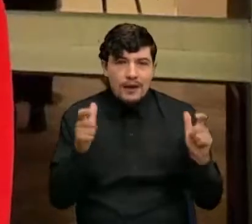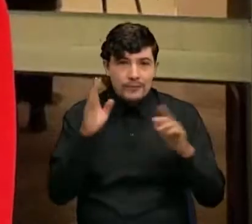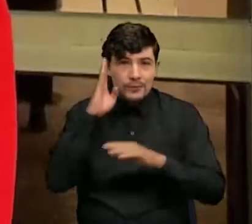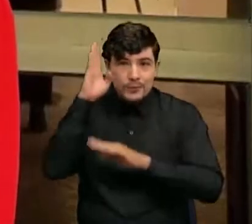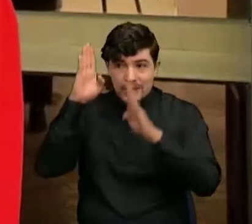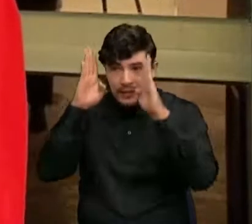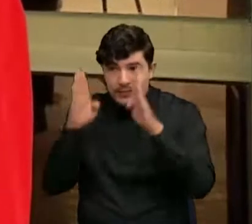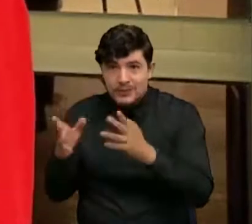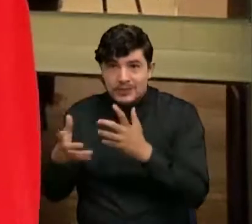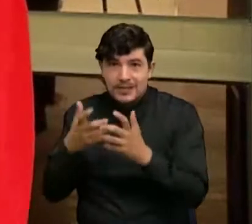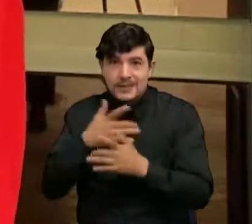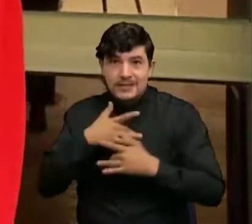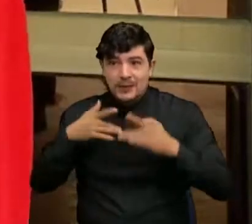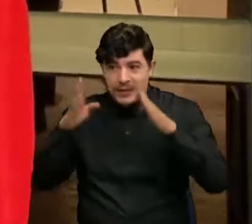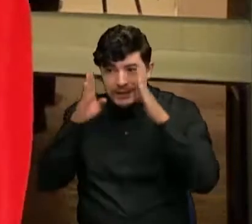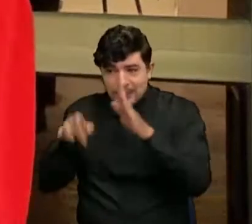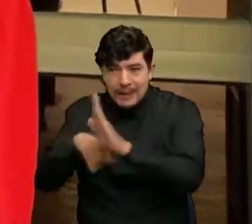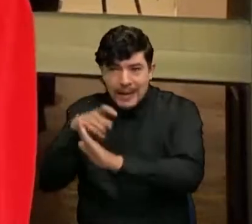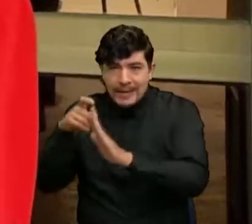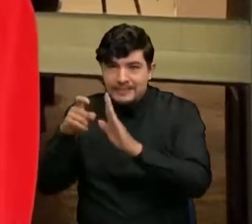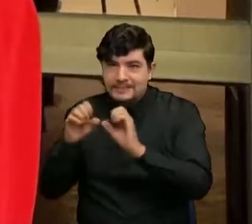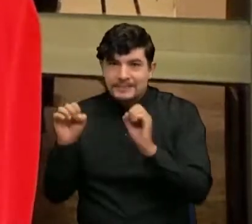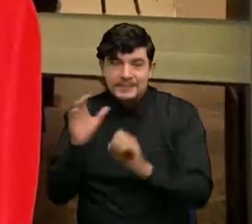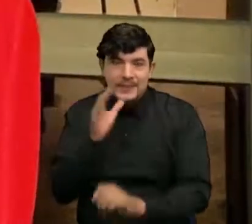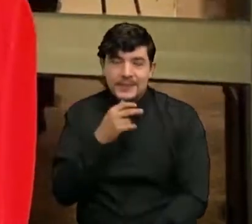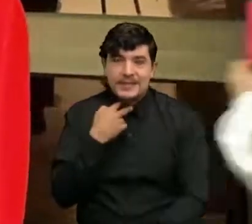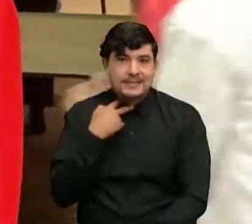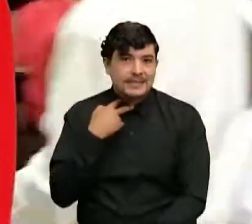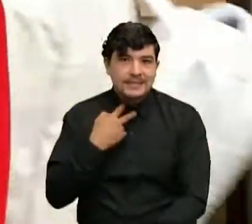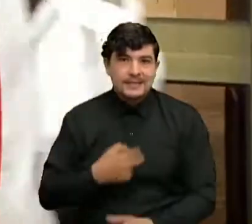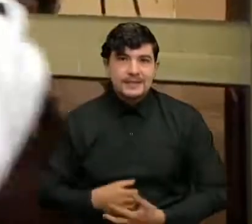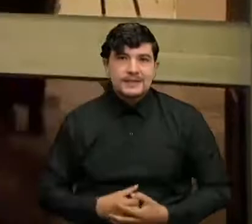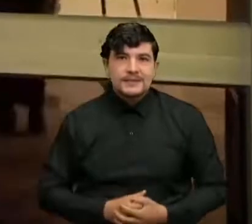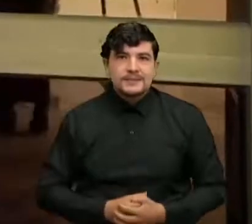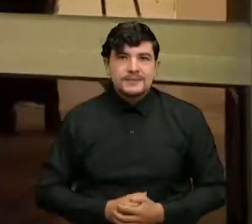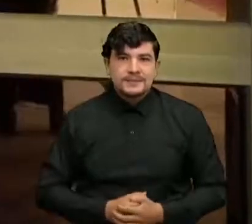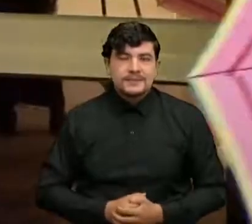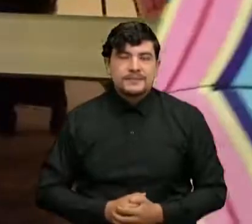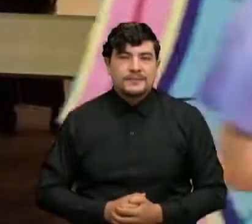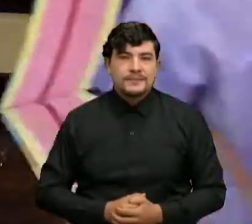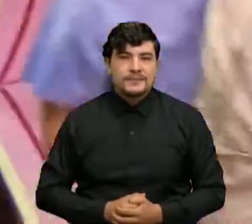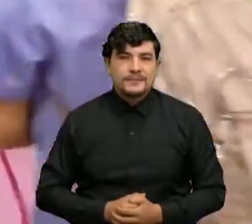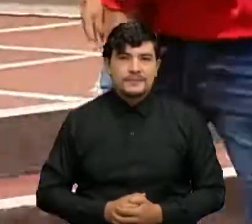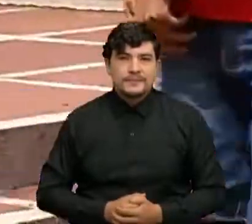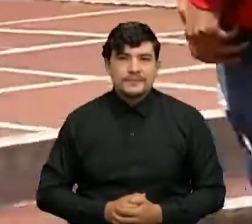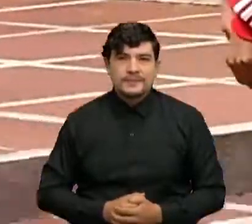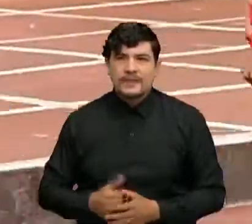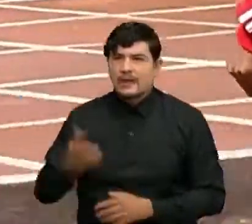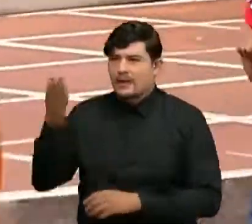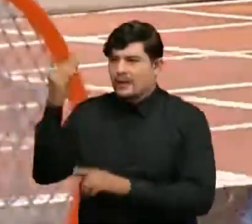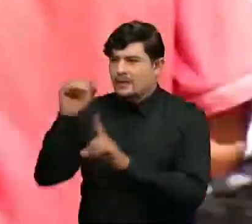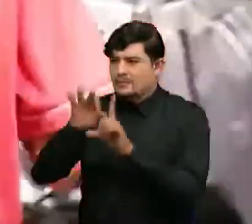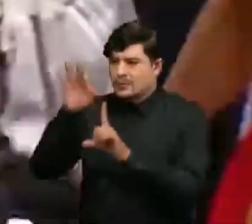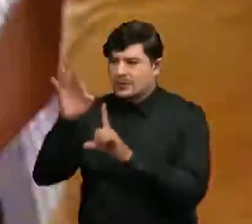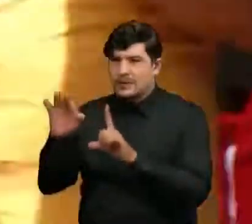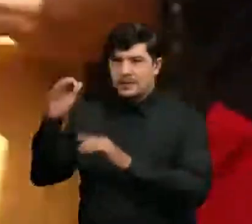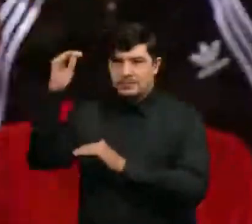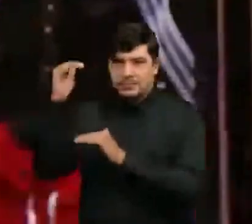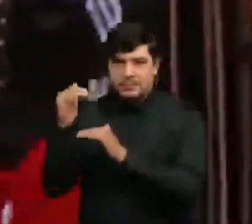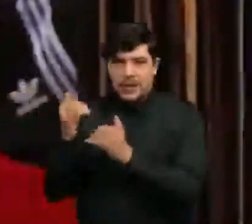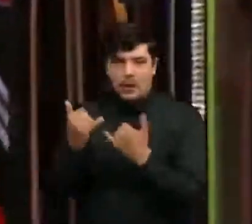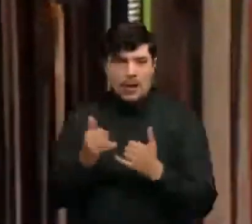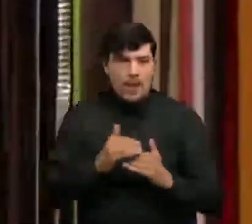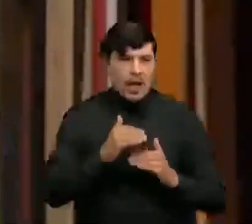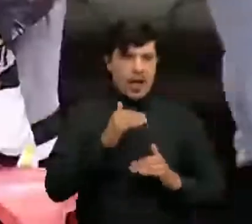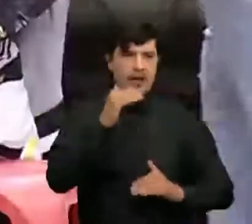teníamos un índice o un porcentaje de positivos menor, ¿sí? Esto es muestra de la falta de conciencia